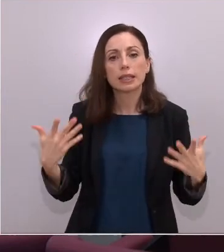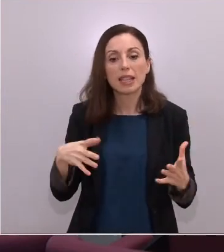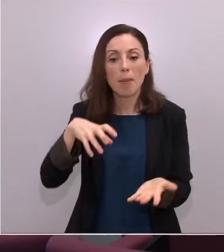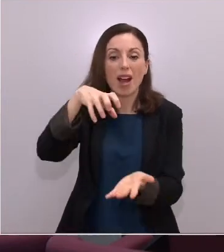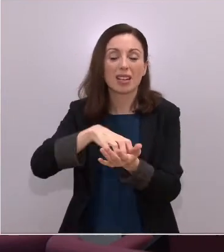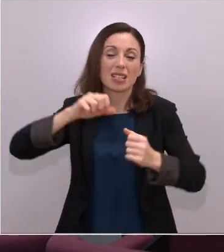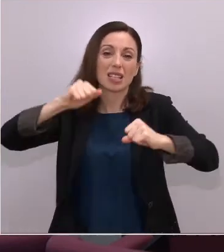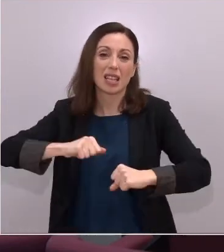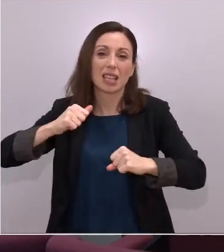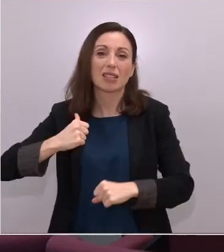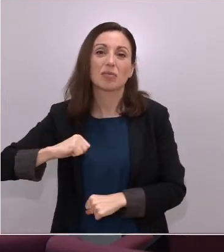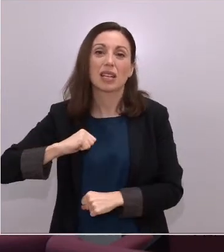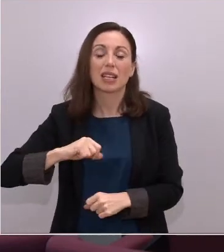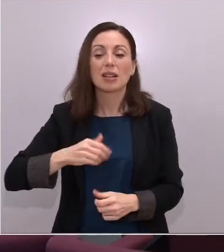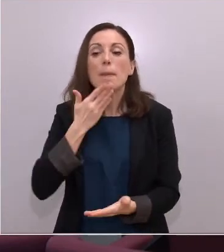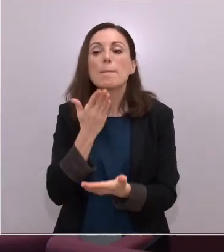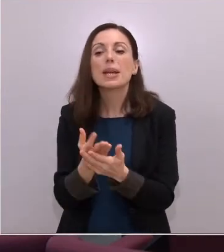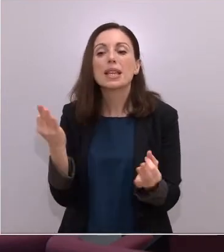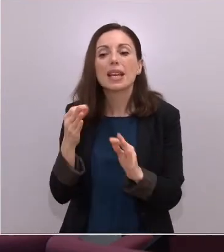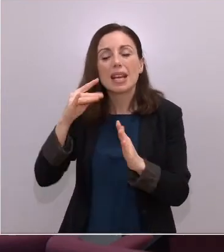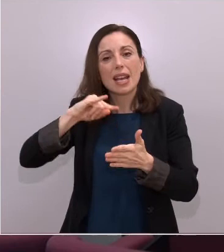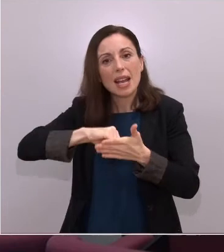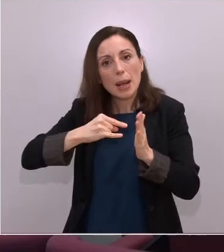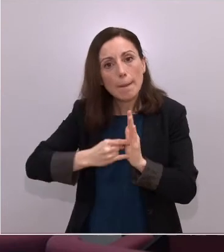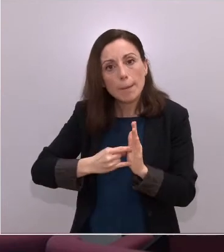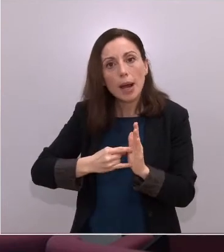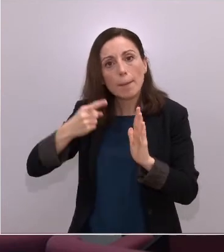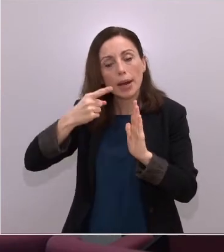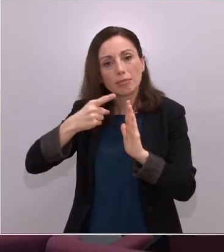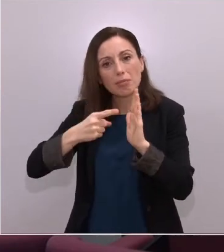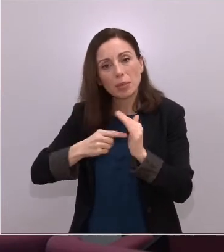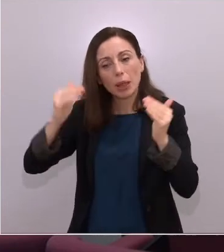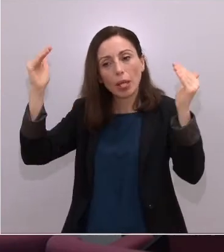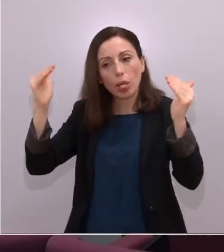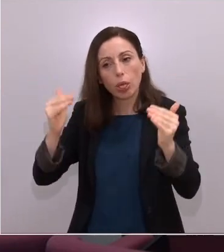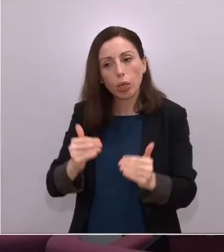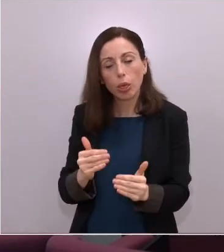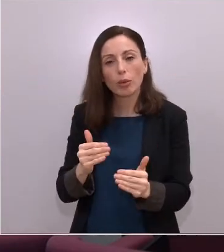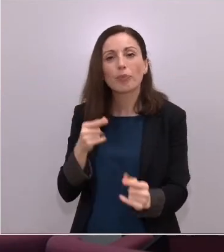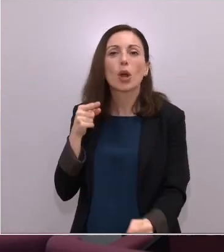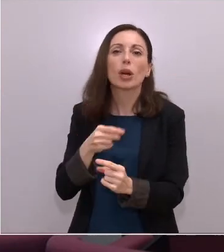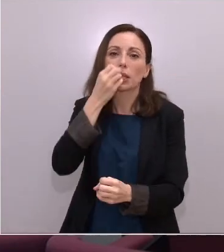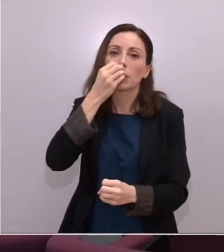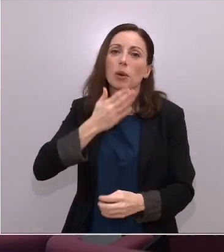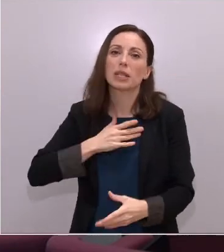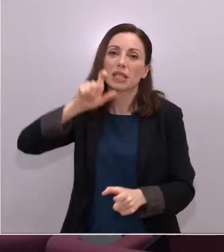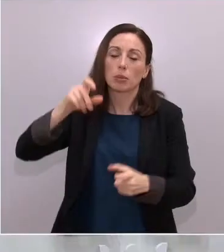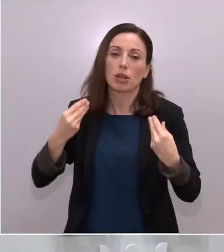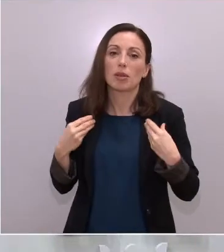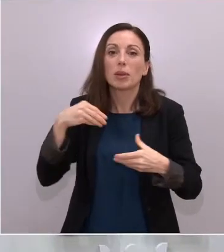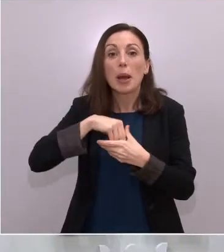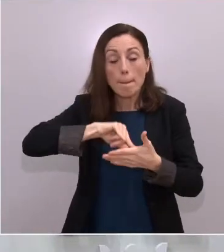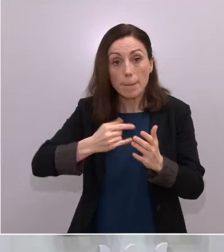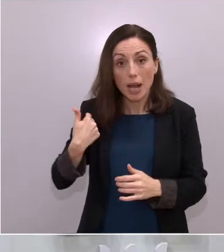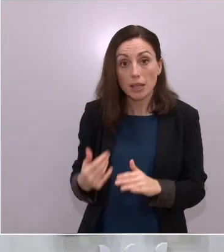mayores que reclaman ya un plan para relajar las medidas en estos centros por el bienestar de los propios usuarios. ¿Existe ya ese plan?